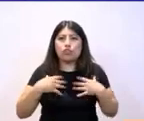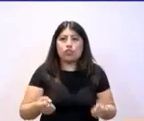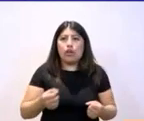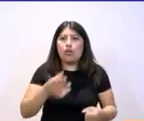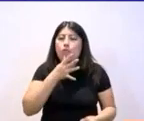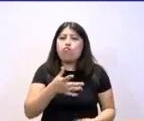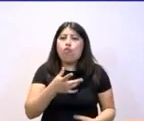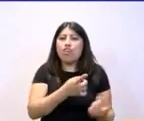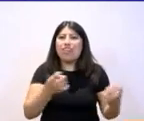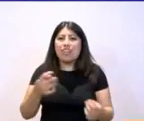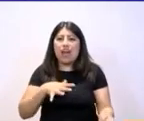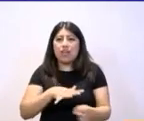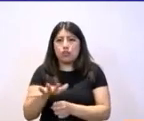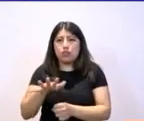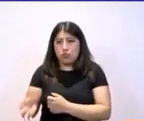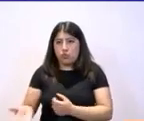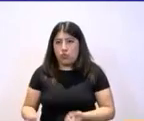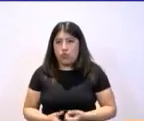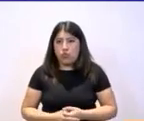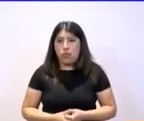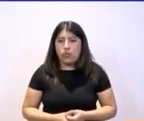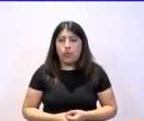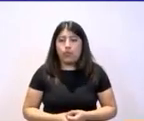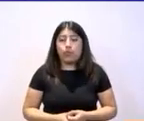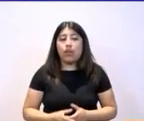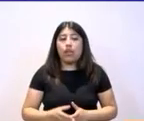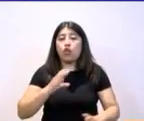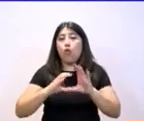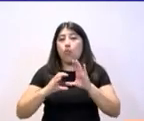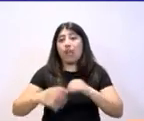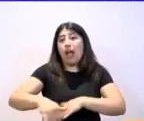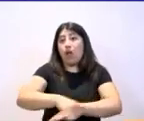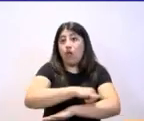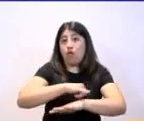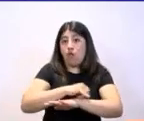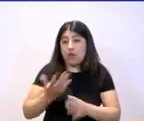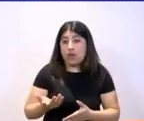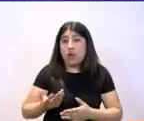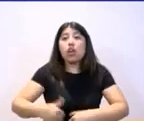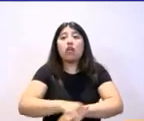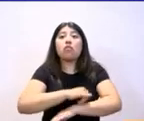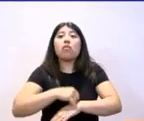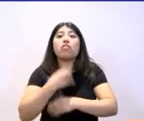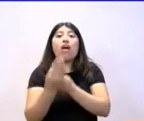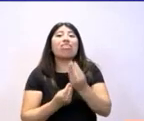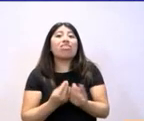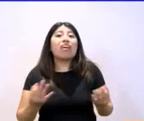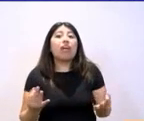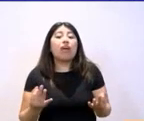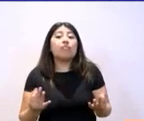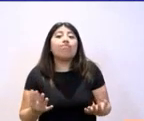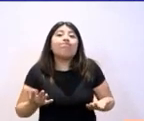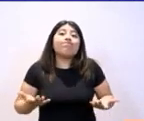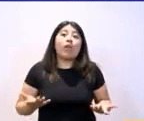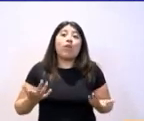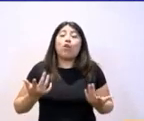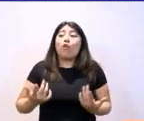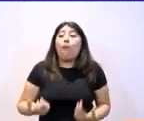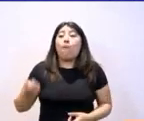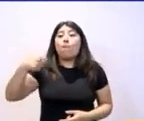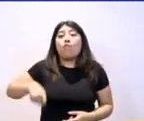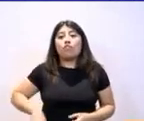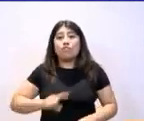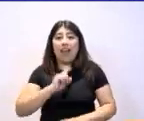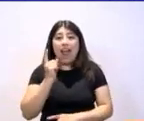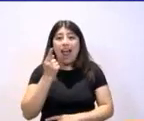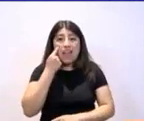esas necesidades. Lo comunican al Gobierno de La Rioja y el Gobierno de La Rioja dice que, a pesar de que han encontrado un profesional que